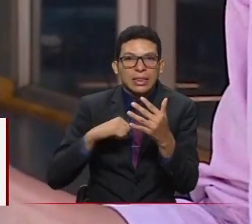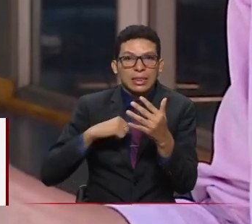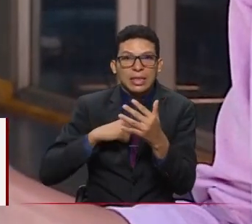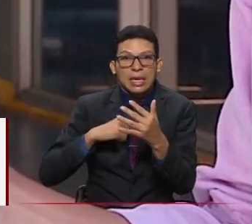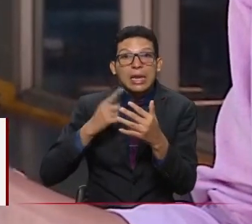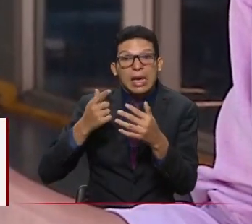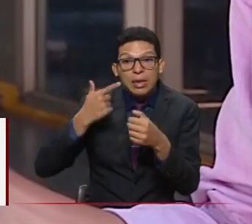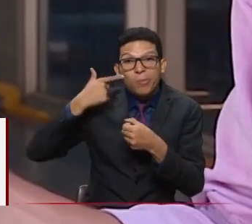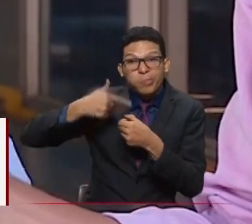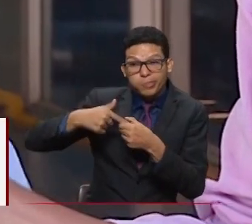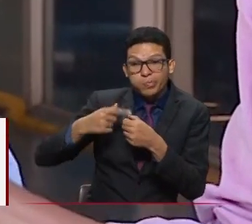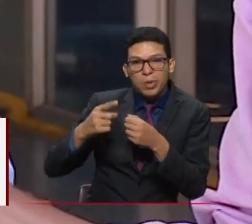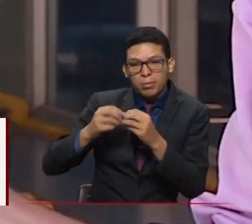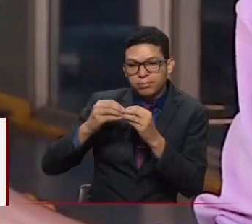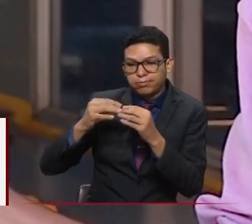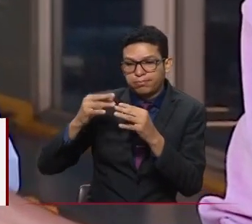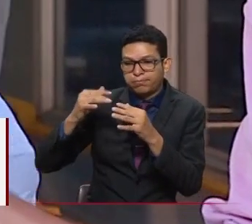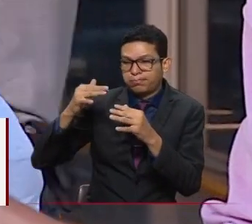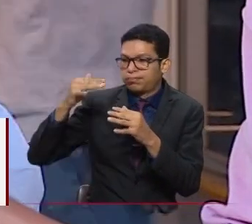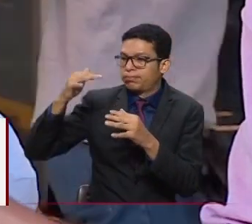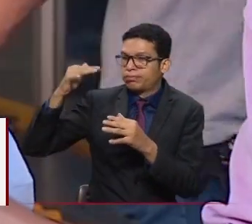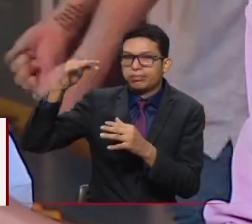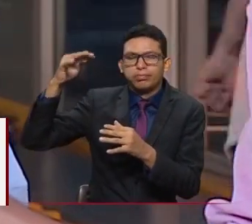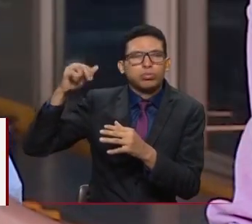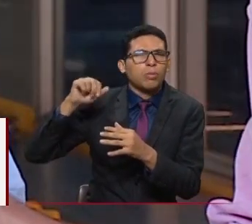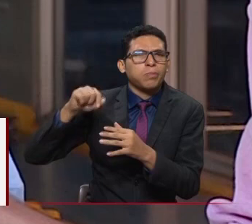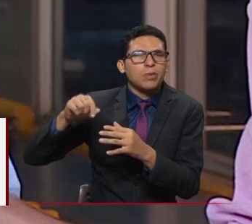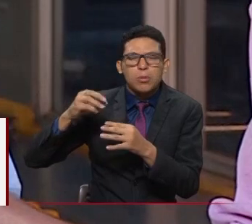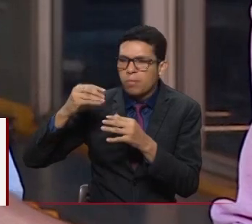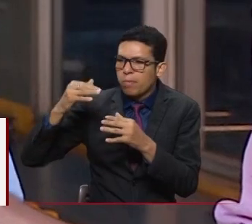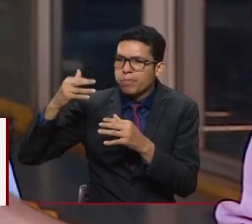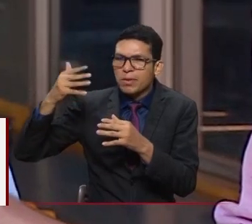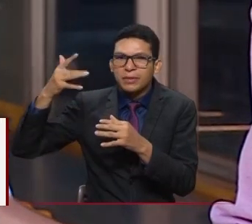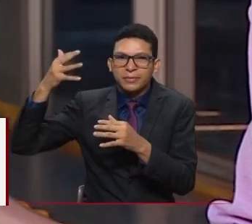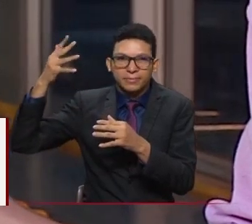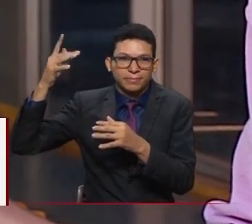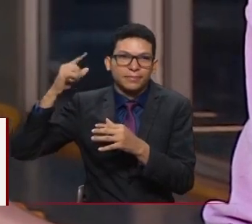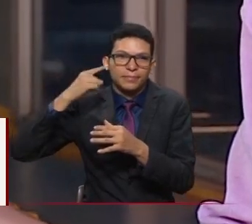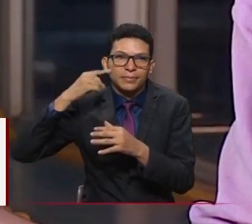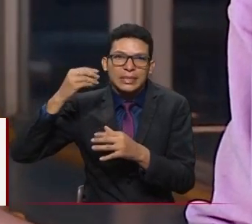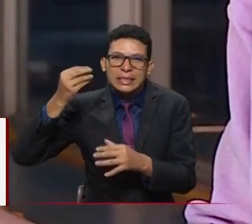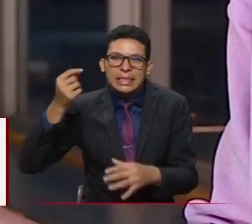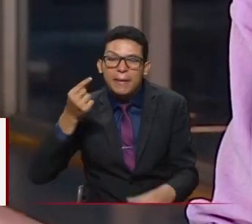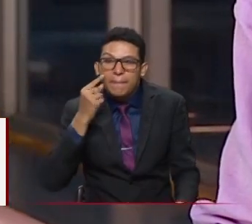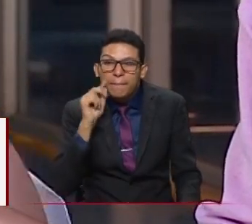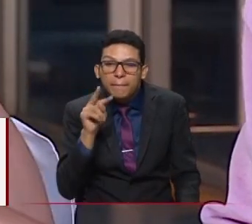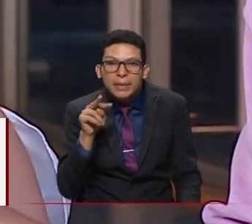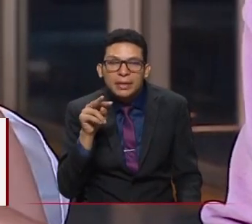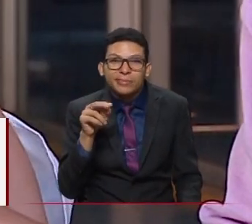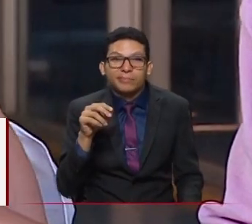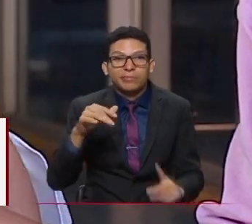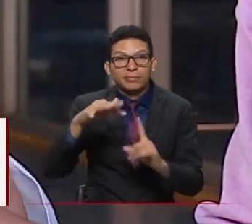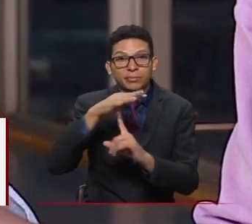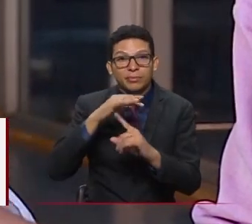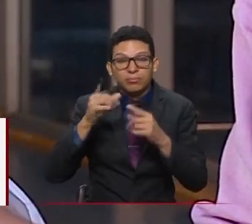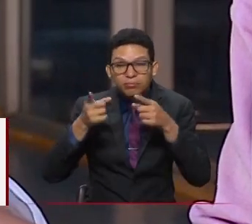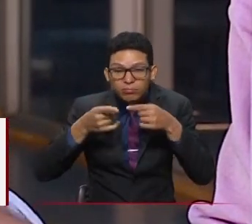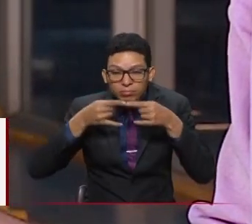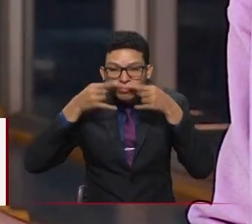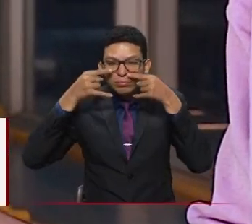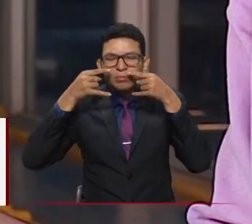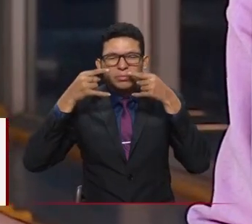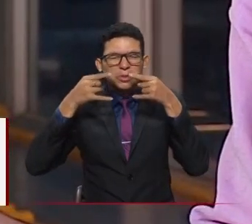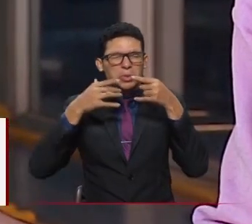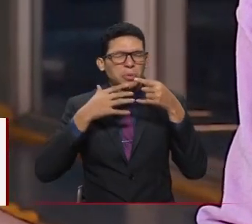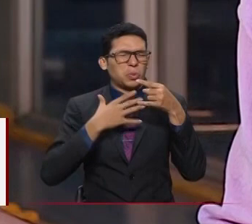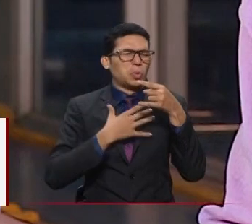combustible. Entonces, cuando hace la combustión, genera los gases, los materiales particulados muy pequeños al ambiente que puede ingresar a nuestro sistema,